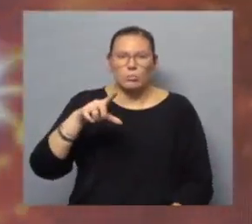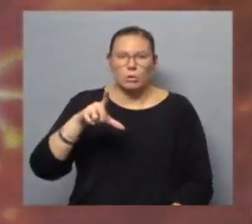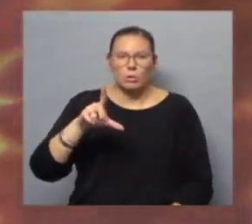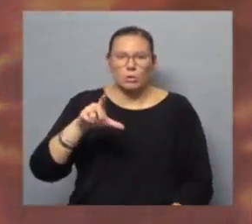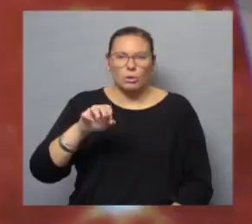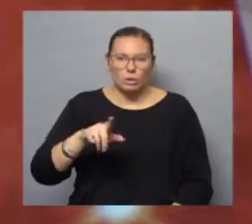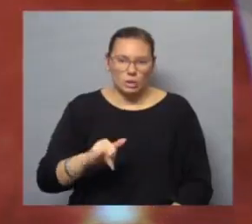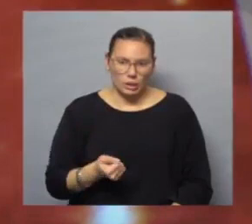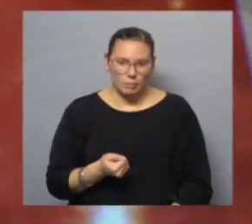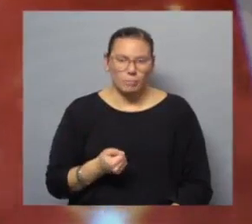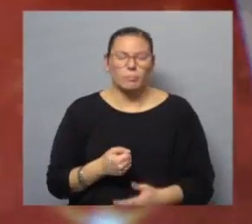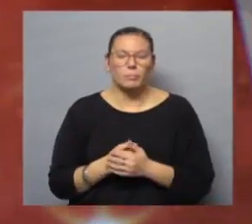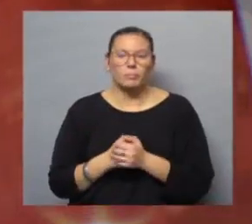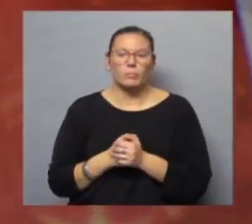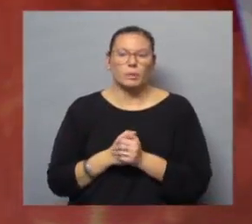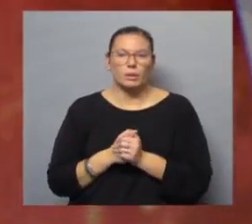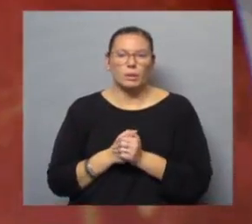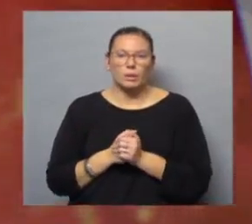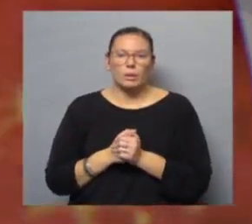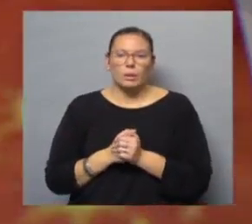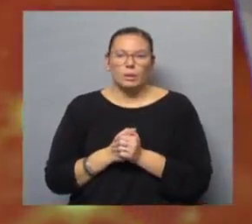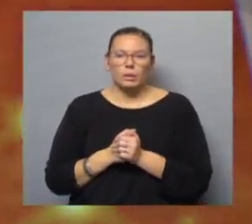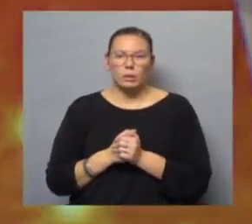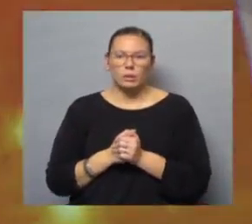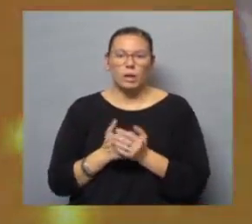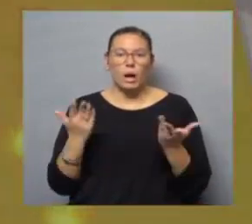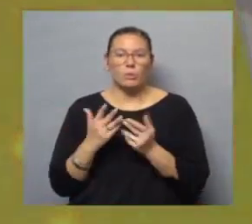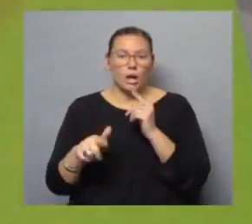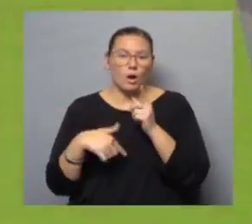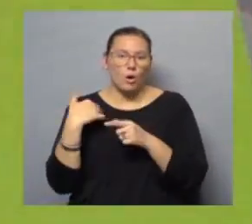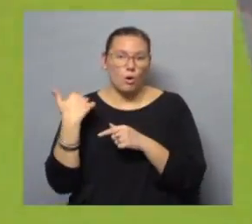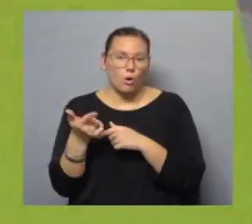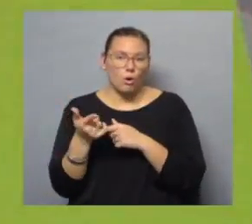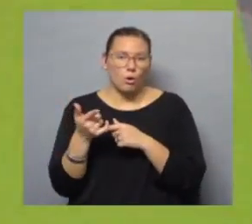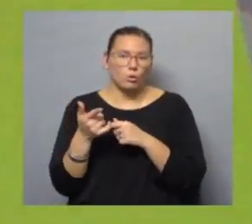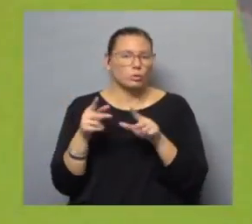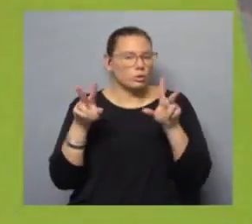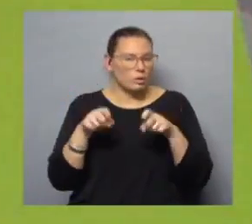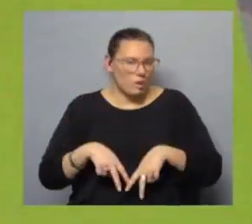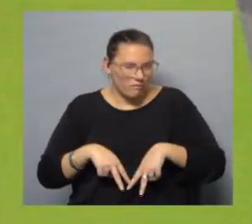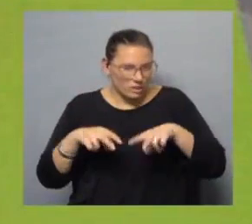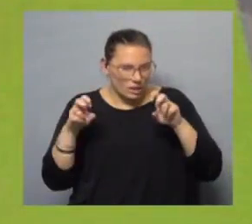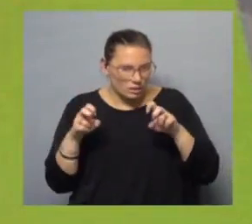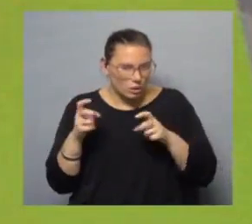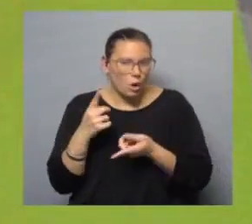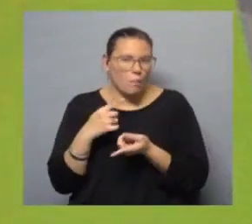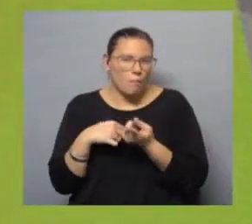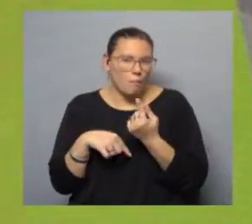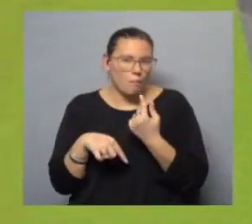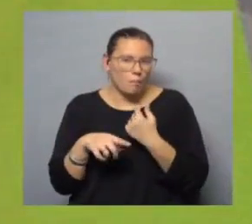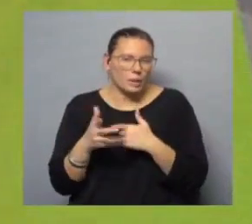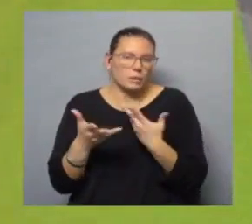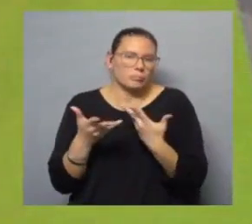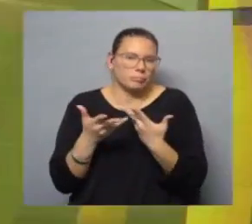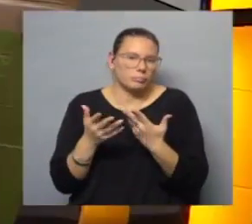ejemplo. Espectacular. Tenemos ahora otro que tiene que ver con otro campo de investigación, pero que está, si se quiere,